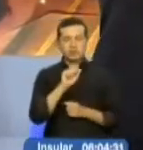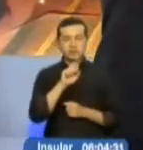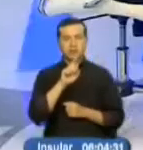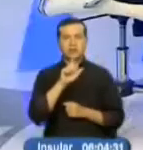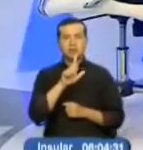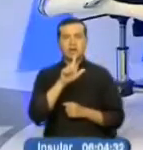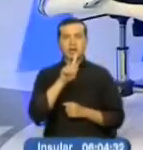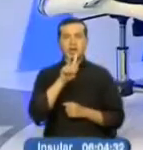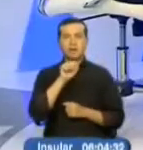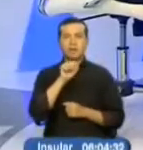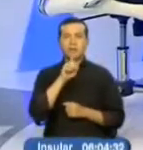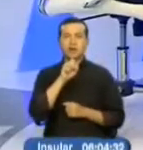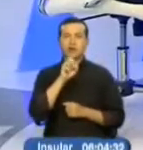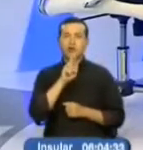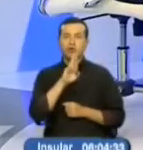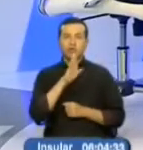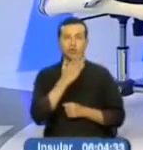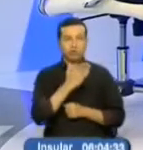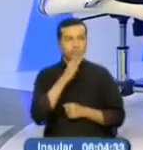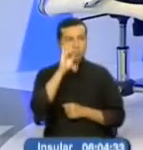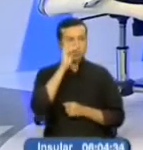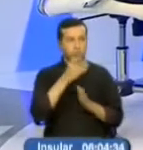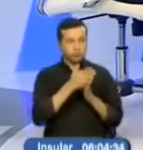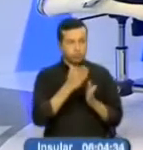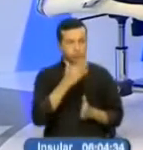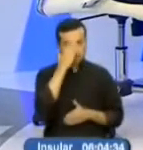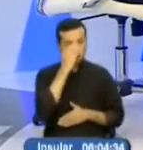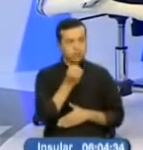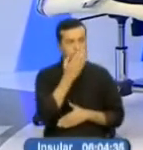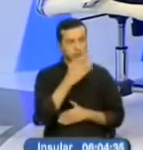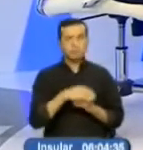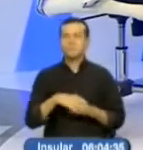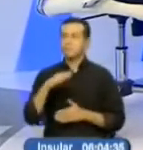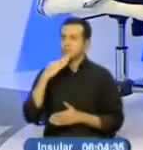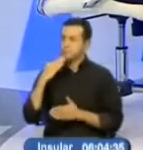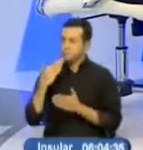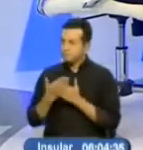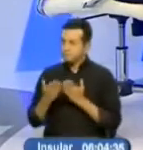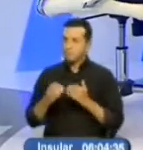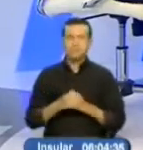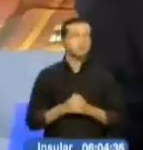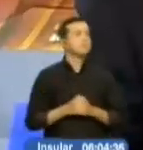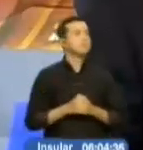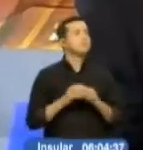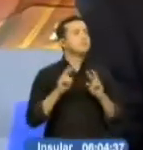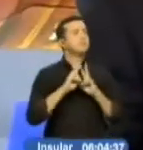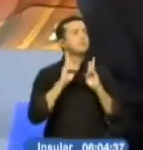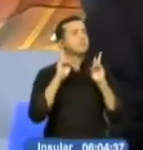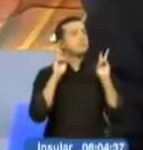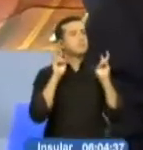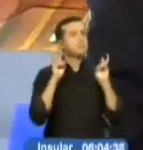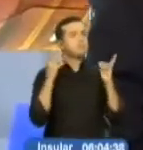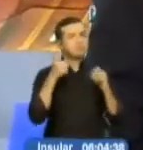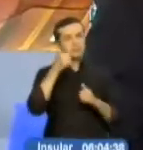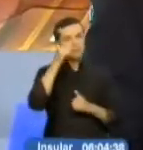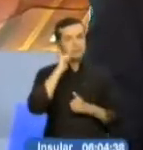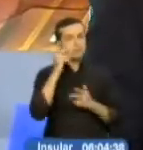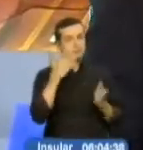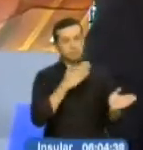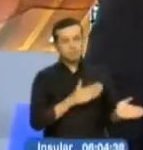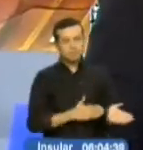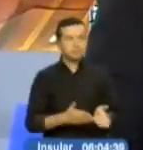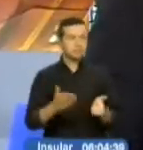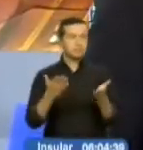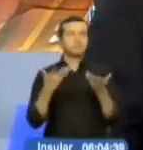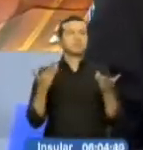experto en procesos electorales bolivianos muy buenos días bienvenido buenos días muchas gracias sobre lo el paz sobre lo sucedido el de ayer prácticamente